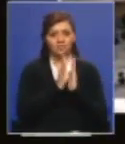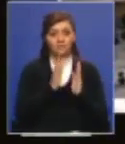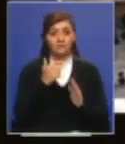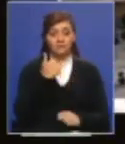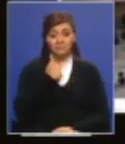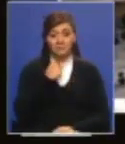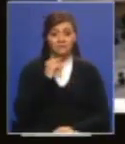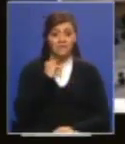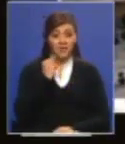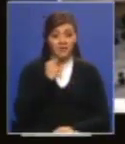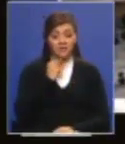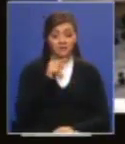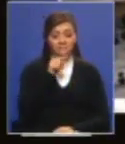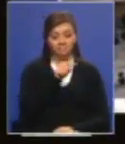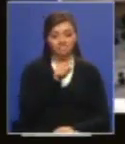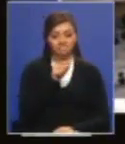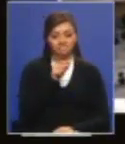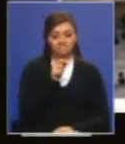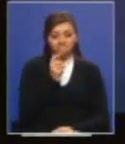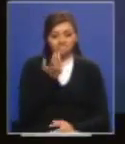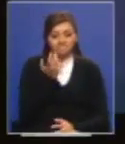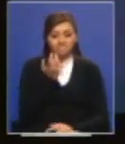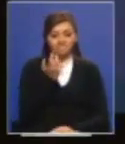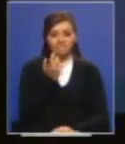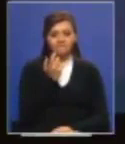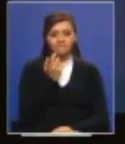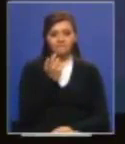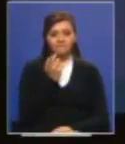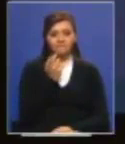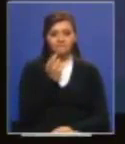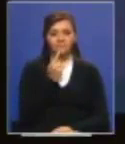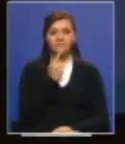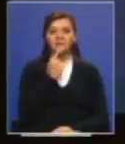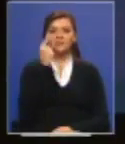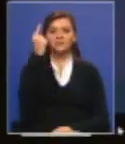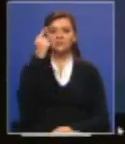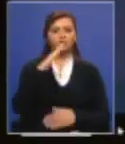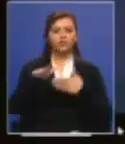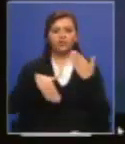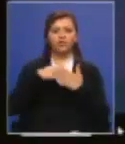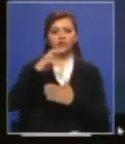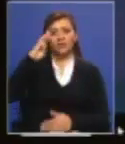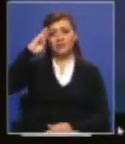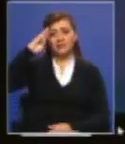puedes decir eso que anhelamos todos los scouts: